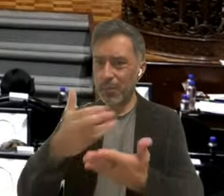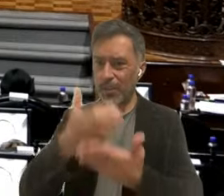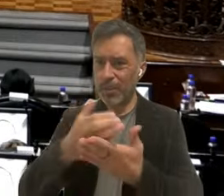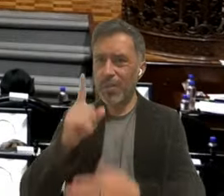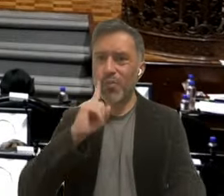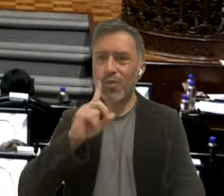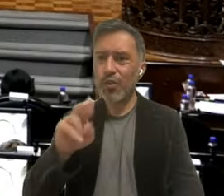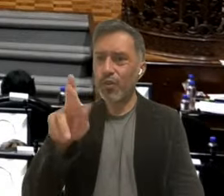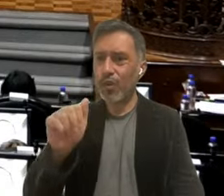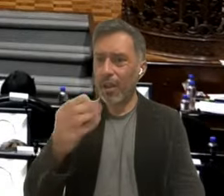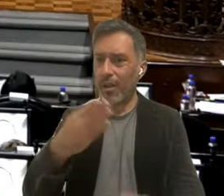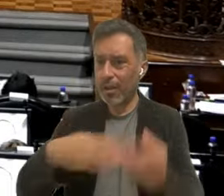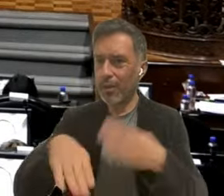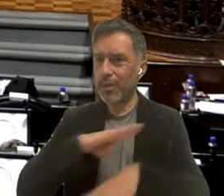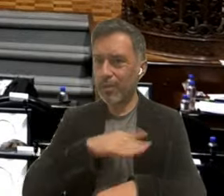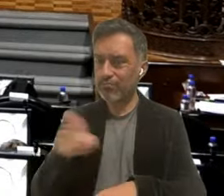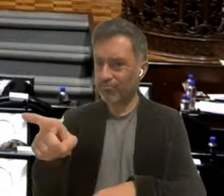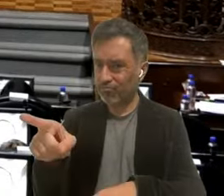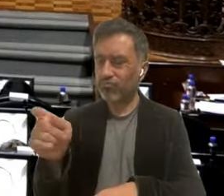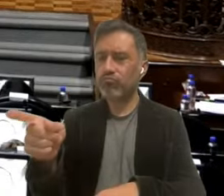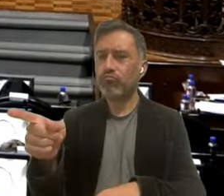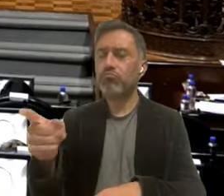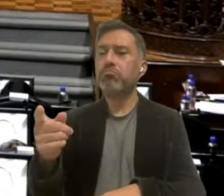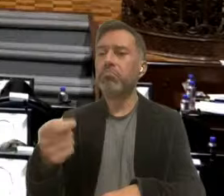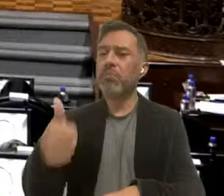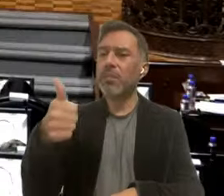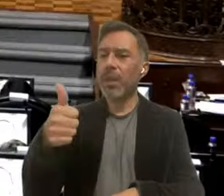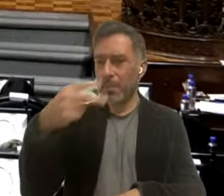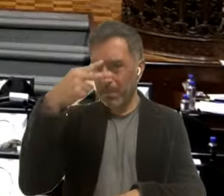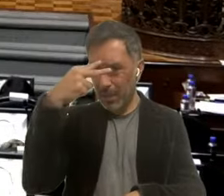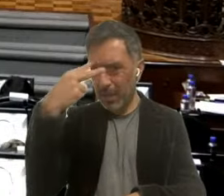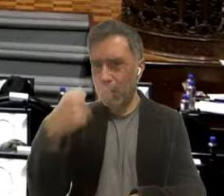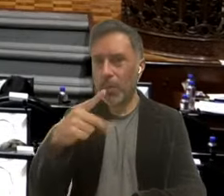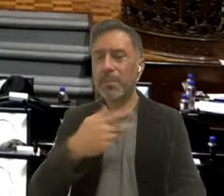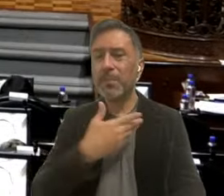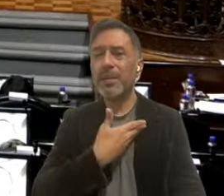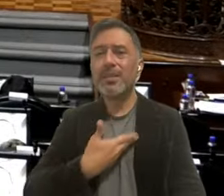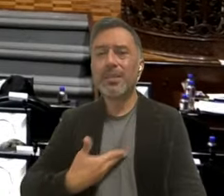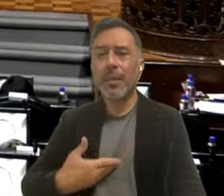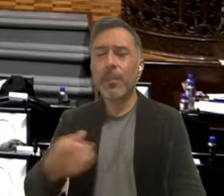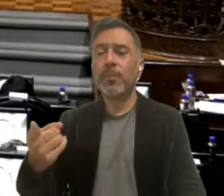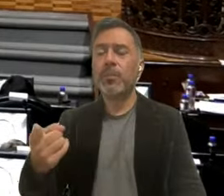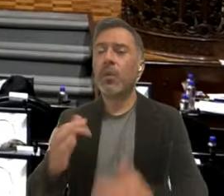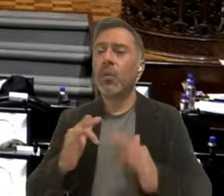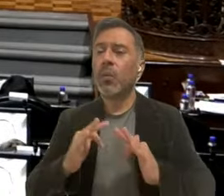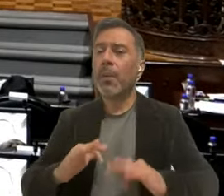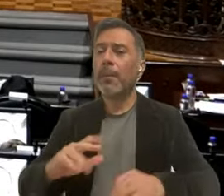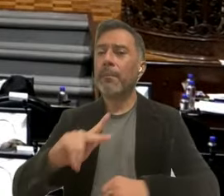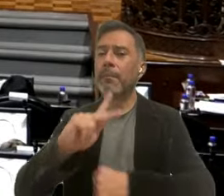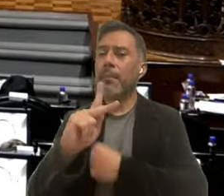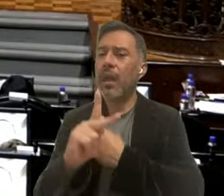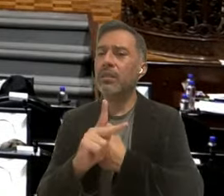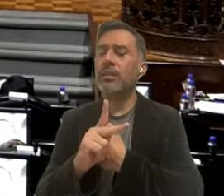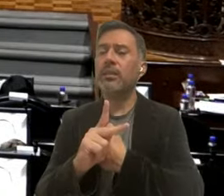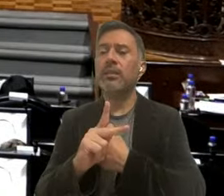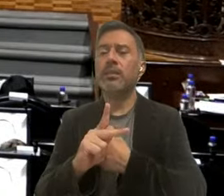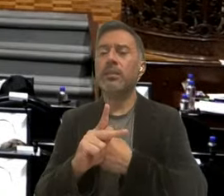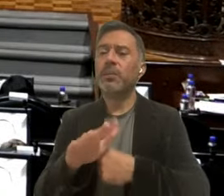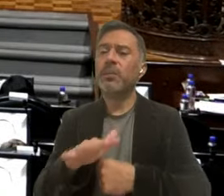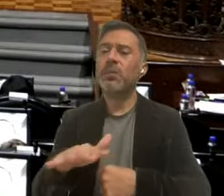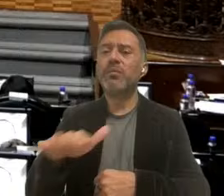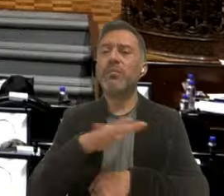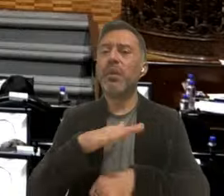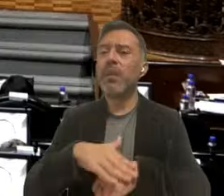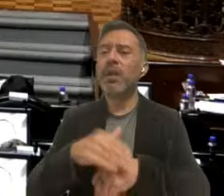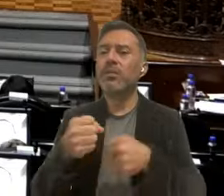La tranquilidad, la garantía de un país y un Estado más seguro se ha puesto en marcha desde el